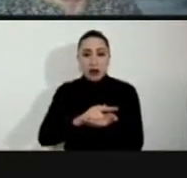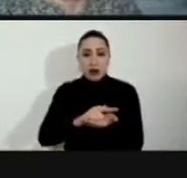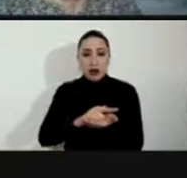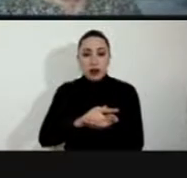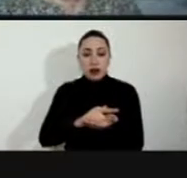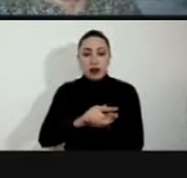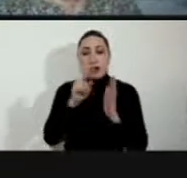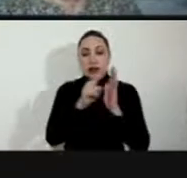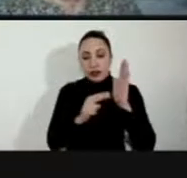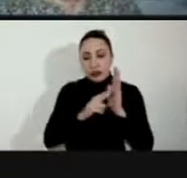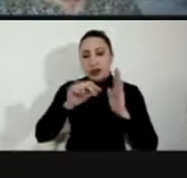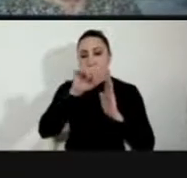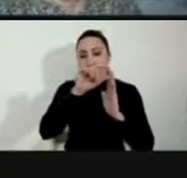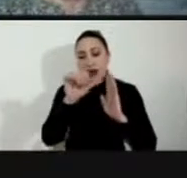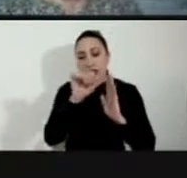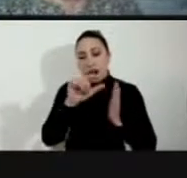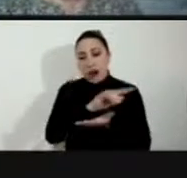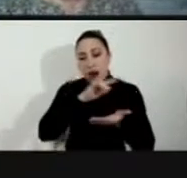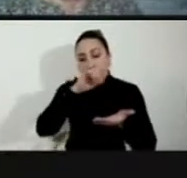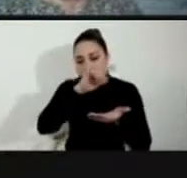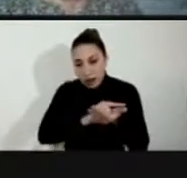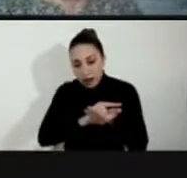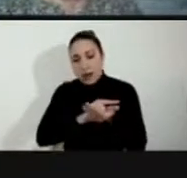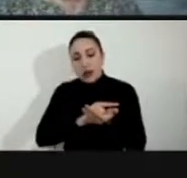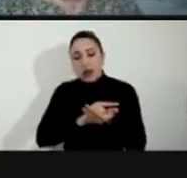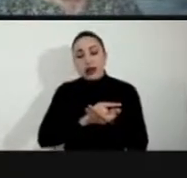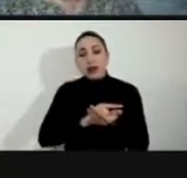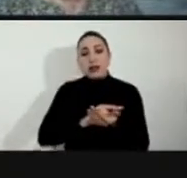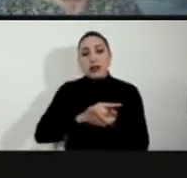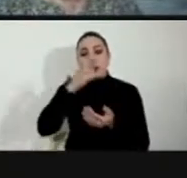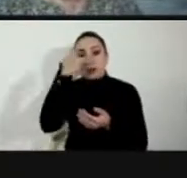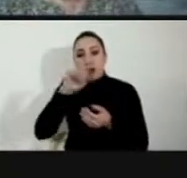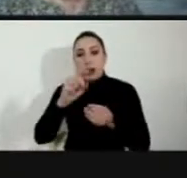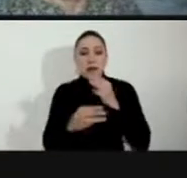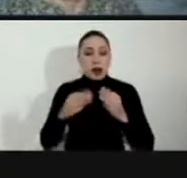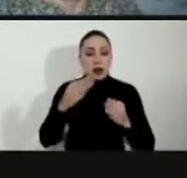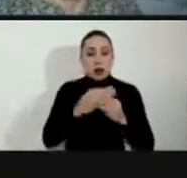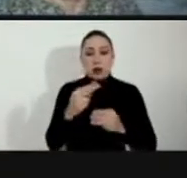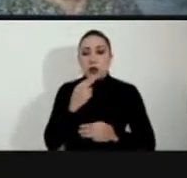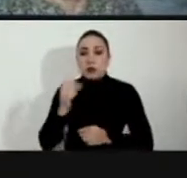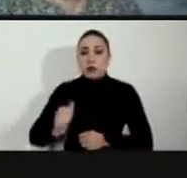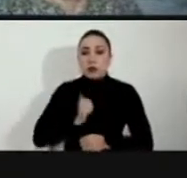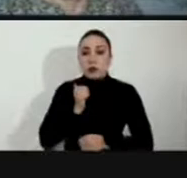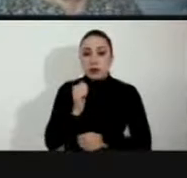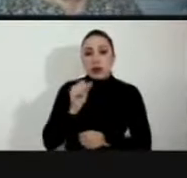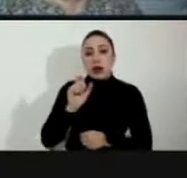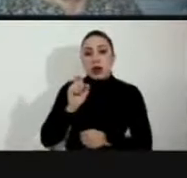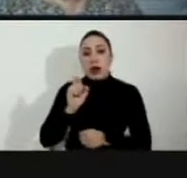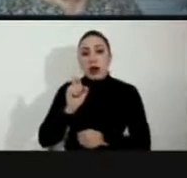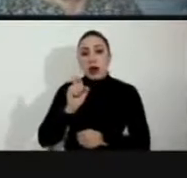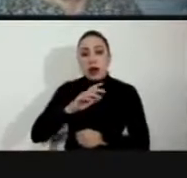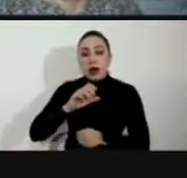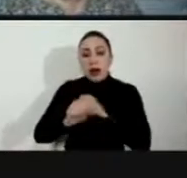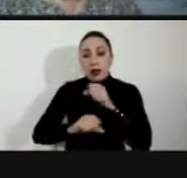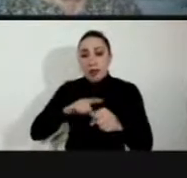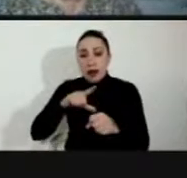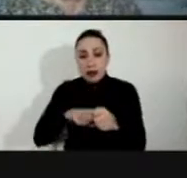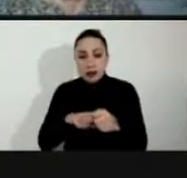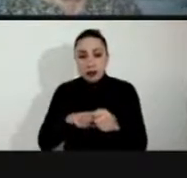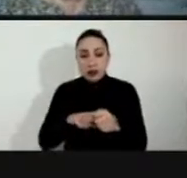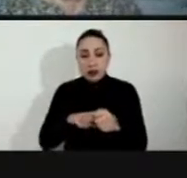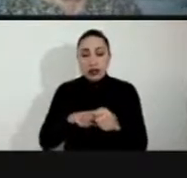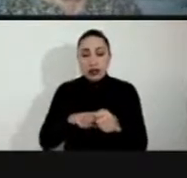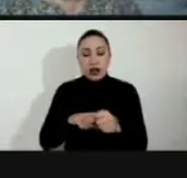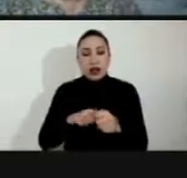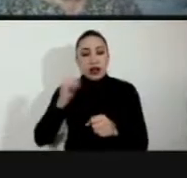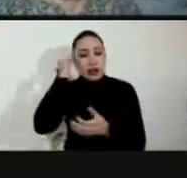Ley de Residuos Sólidos del Distrito Federal en materia de disposición y aprovechamiento de heces de animales de compañía, suscrita por la diputada Alessandra Rojo